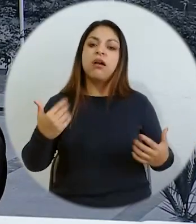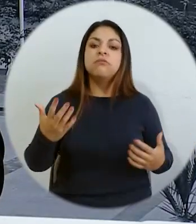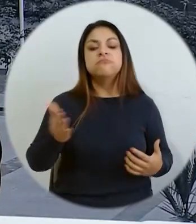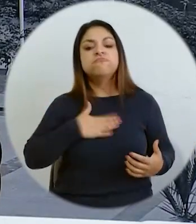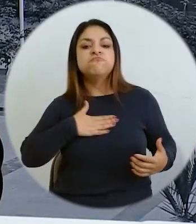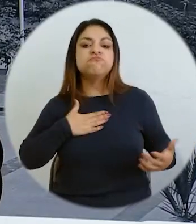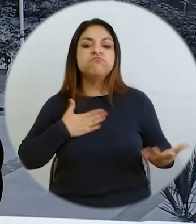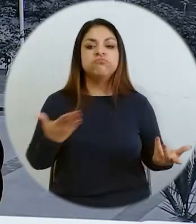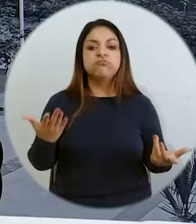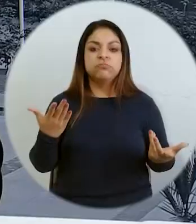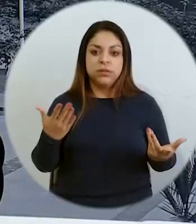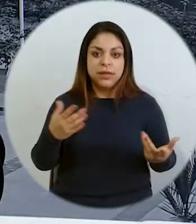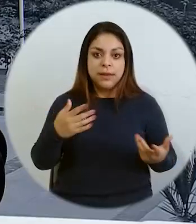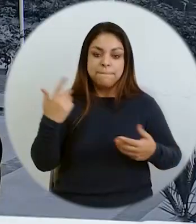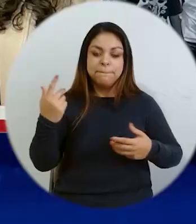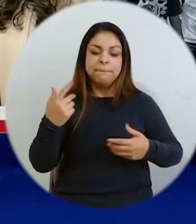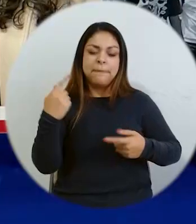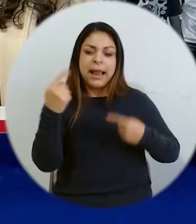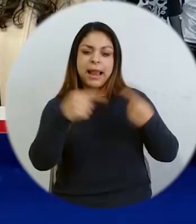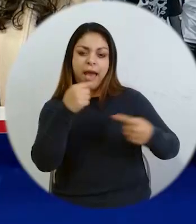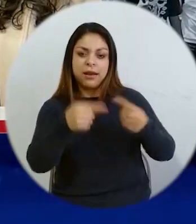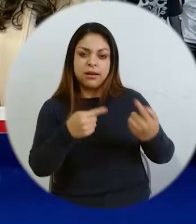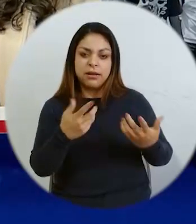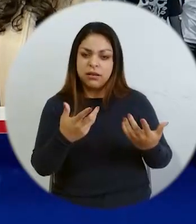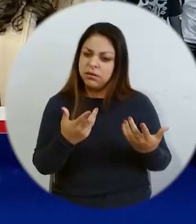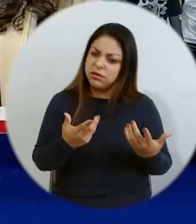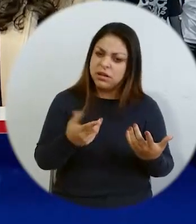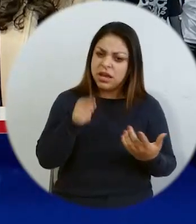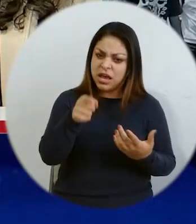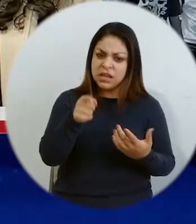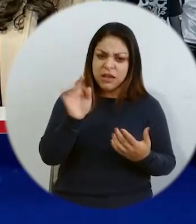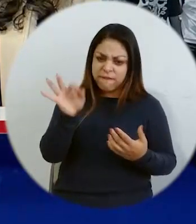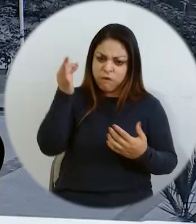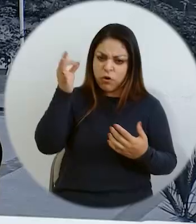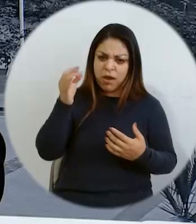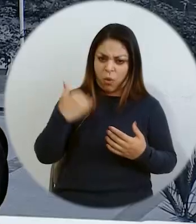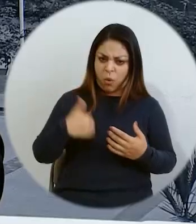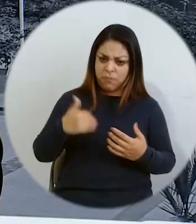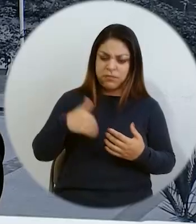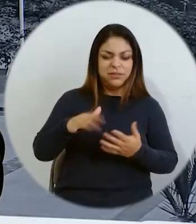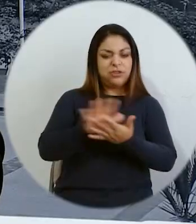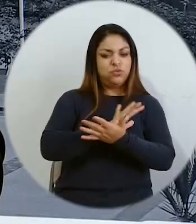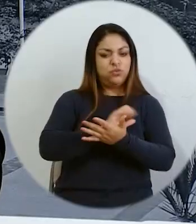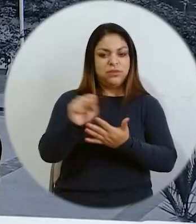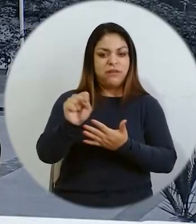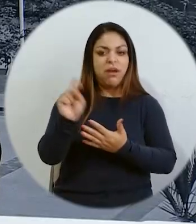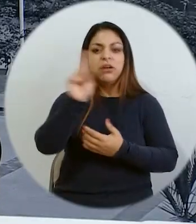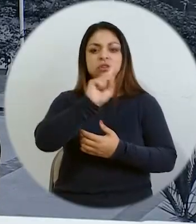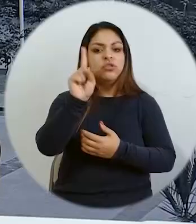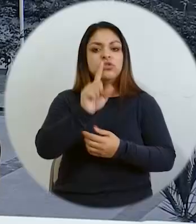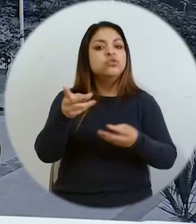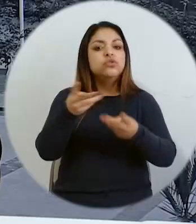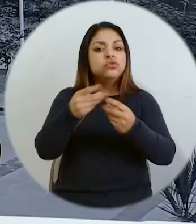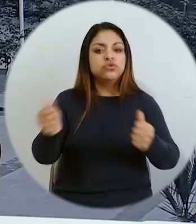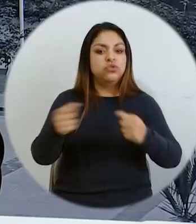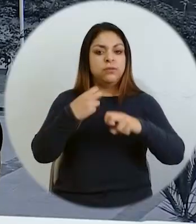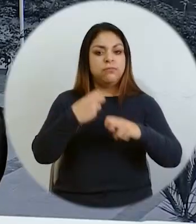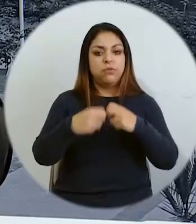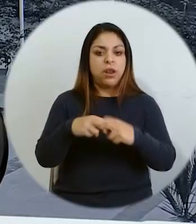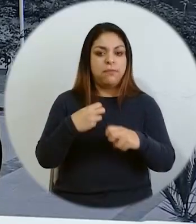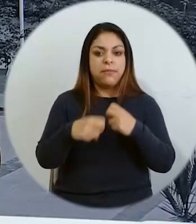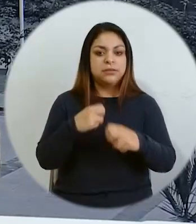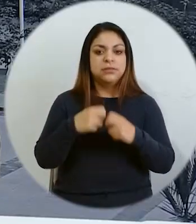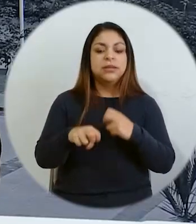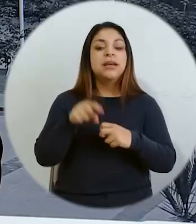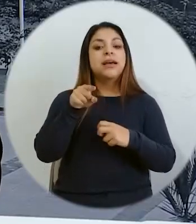matón. Y esa forma de masculinidad es destructiva, y en lugar de resolver los problemas, porque